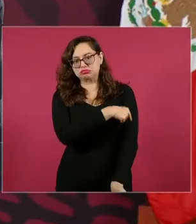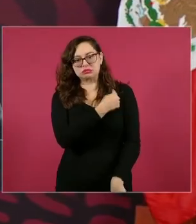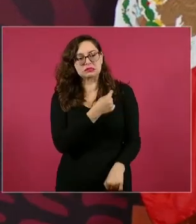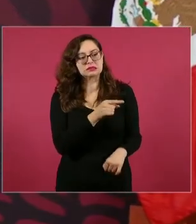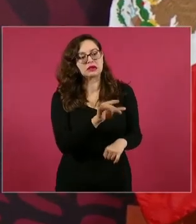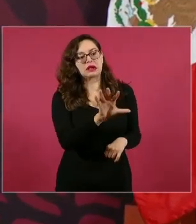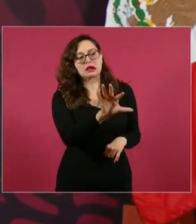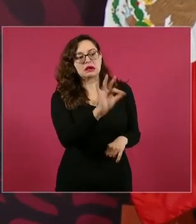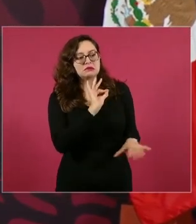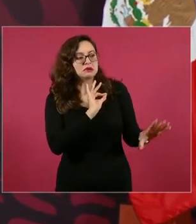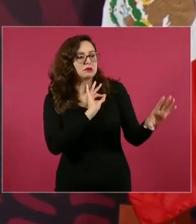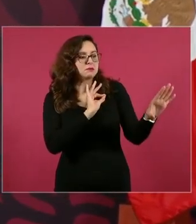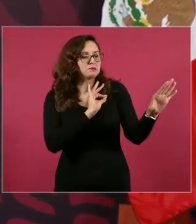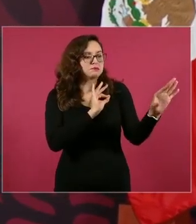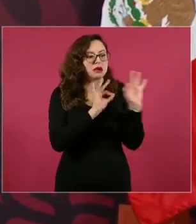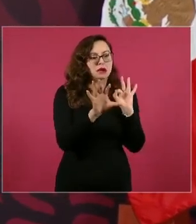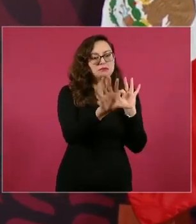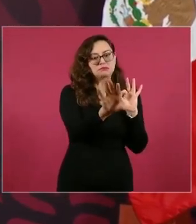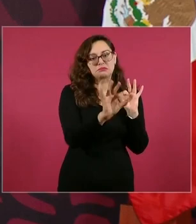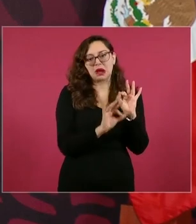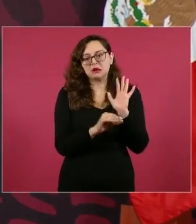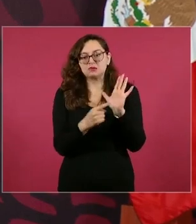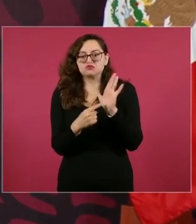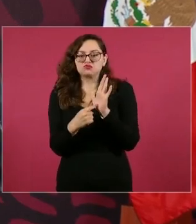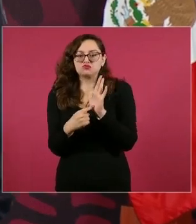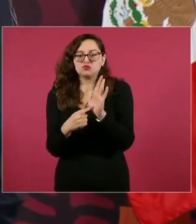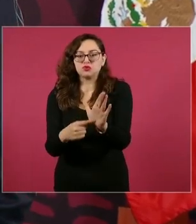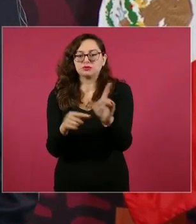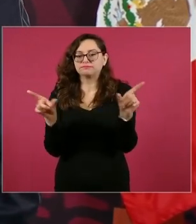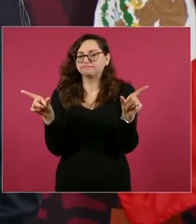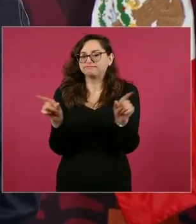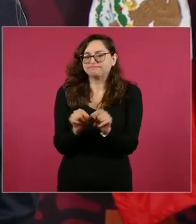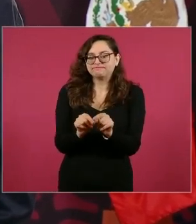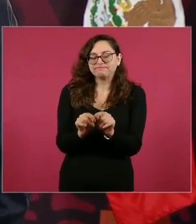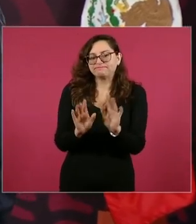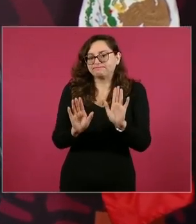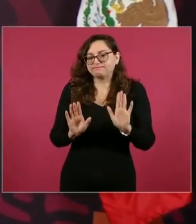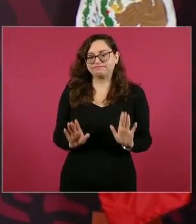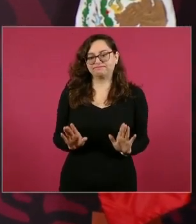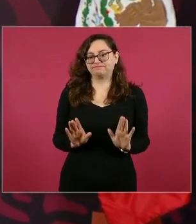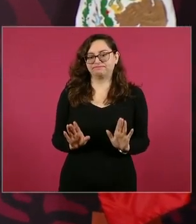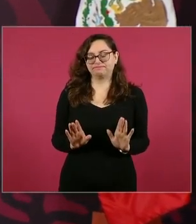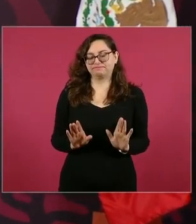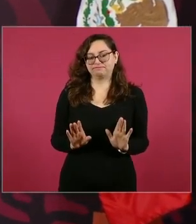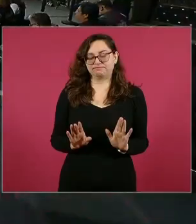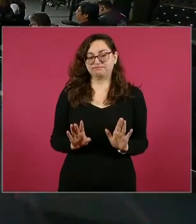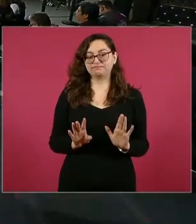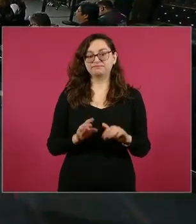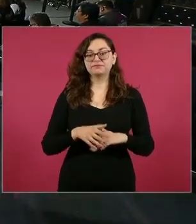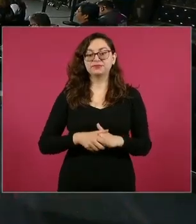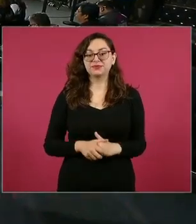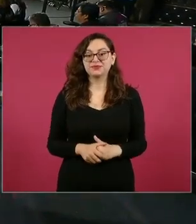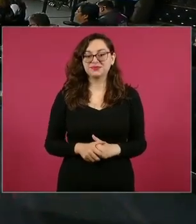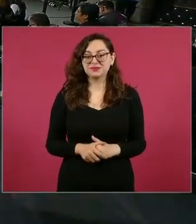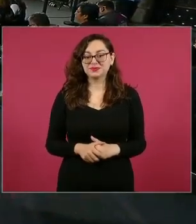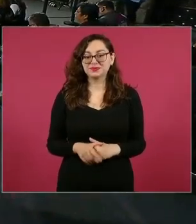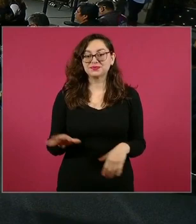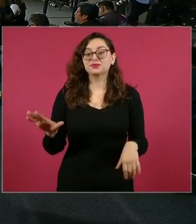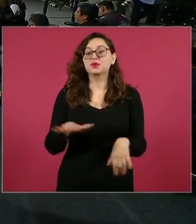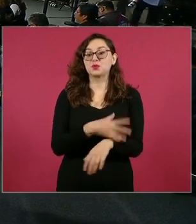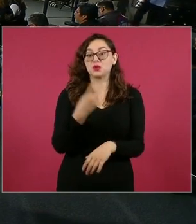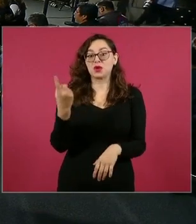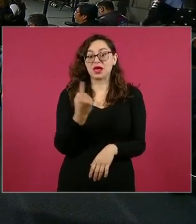dos mentiras no muy poquitas porque